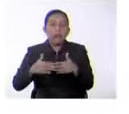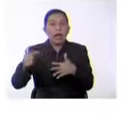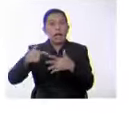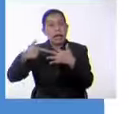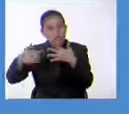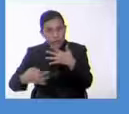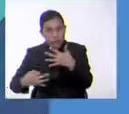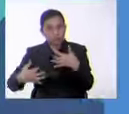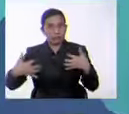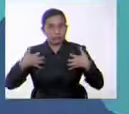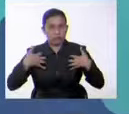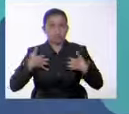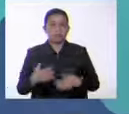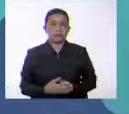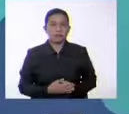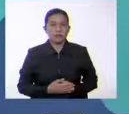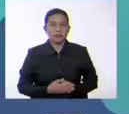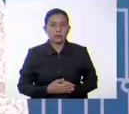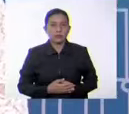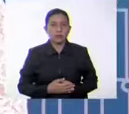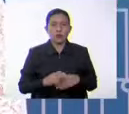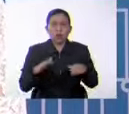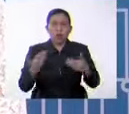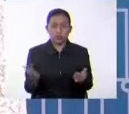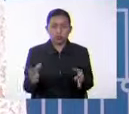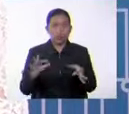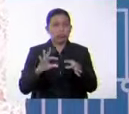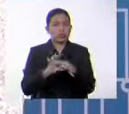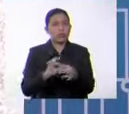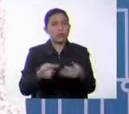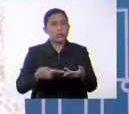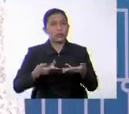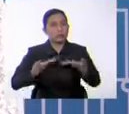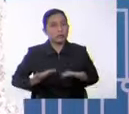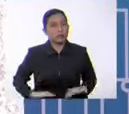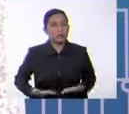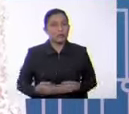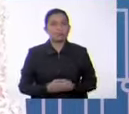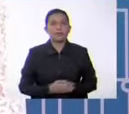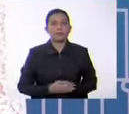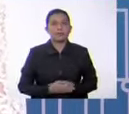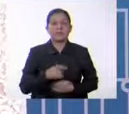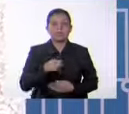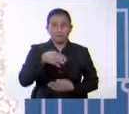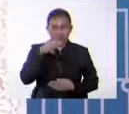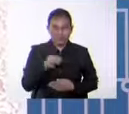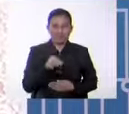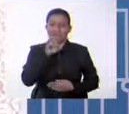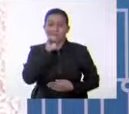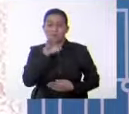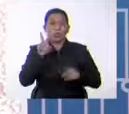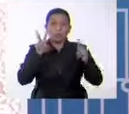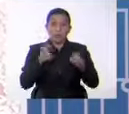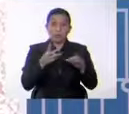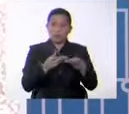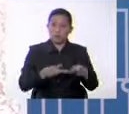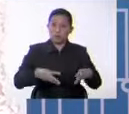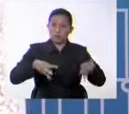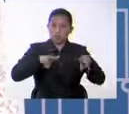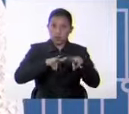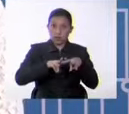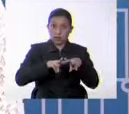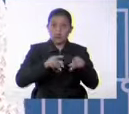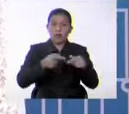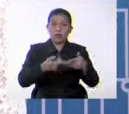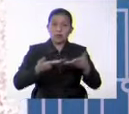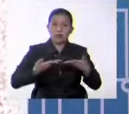lo relacionamos en los derechos humanos? Justamente, como lo menciona Eduard, de la parte moral o el elemento moral de los